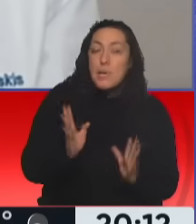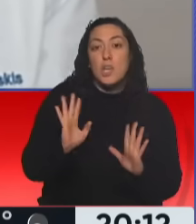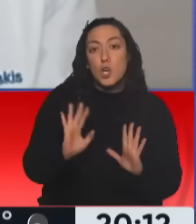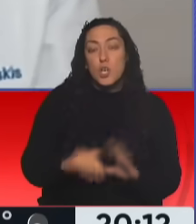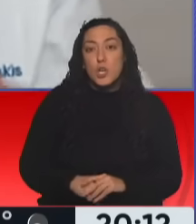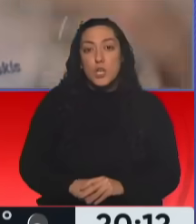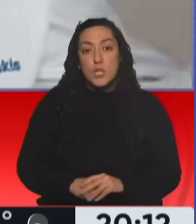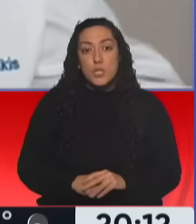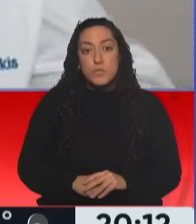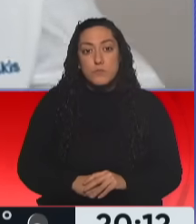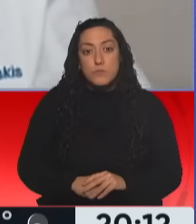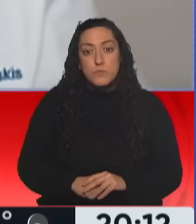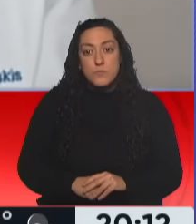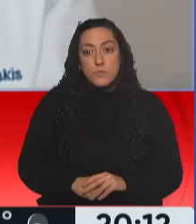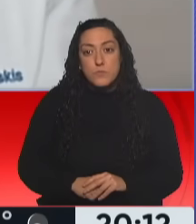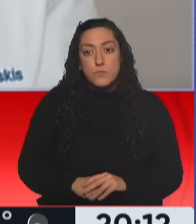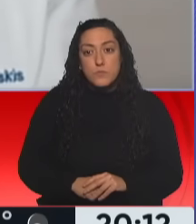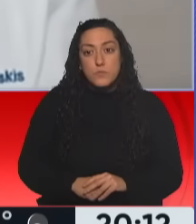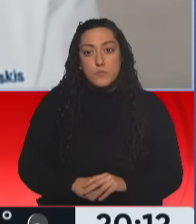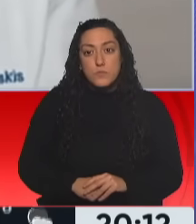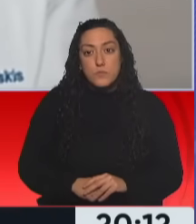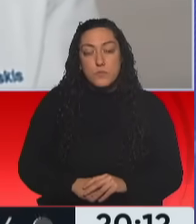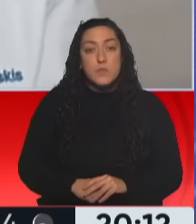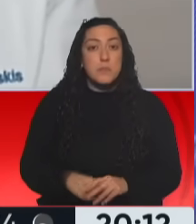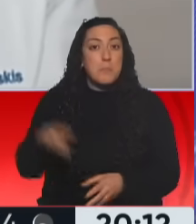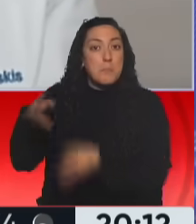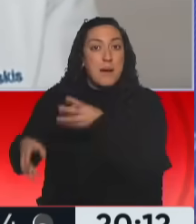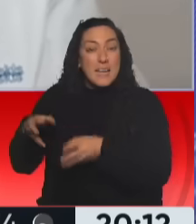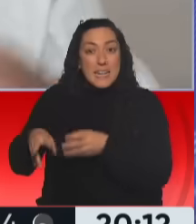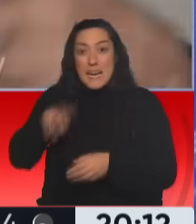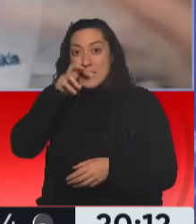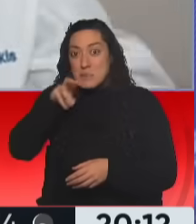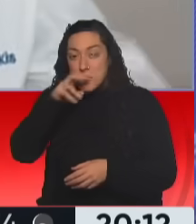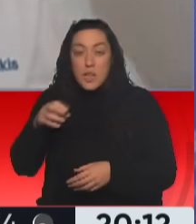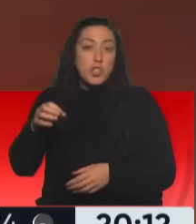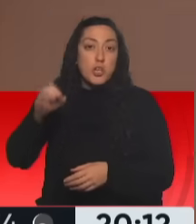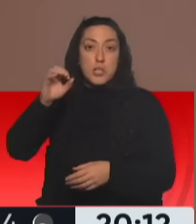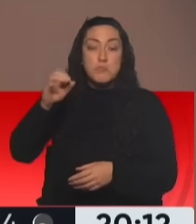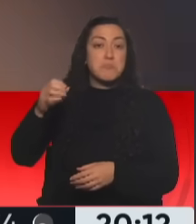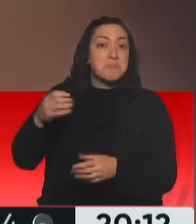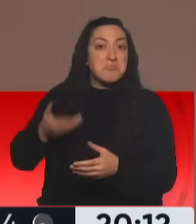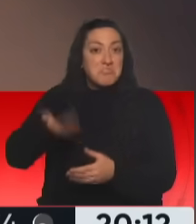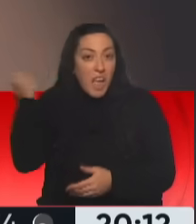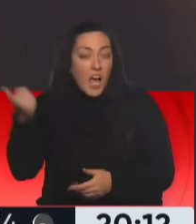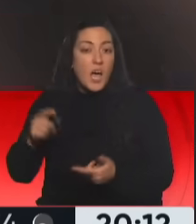paciente, o sea, Sí. se estaba sacando la asistencia respiratoria mecánica,